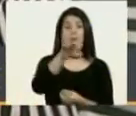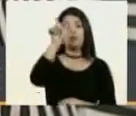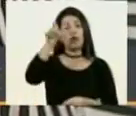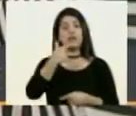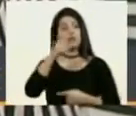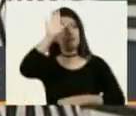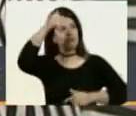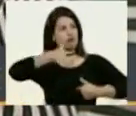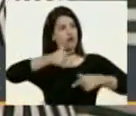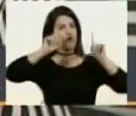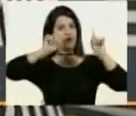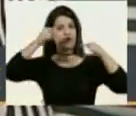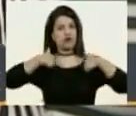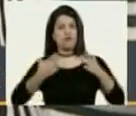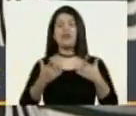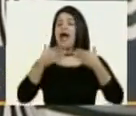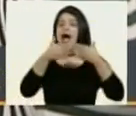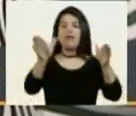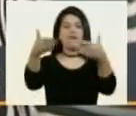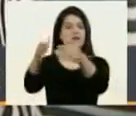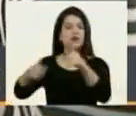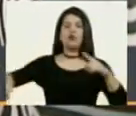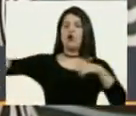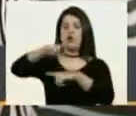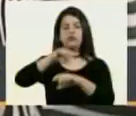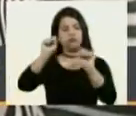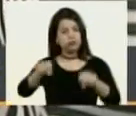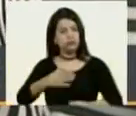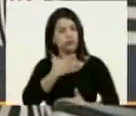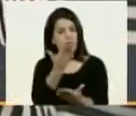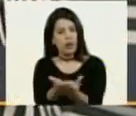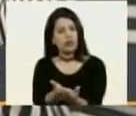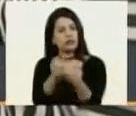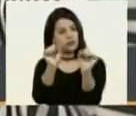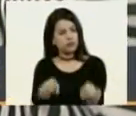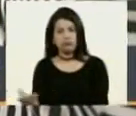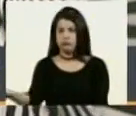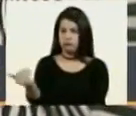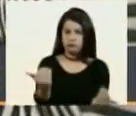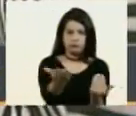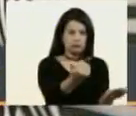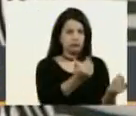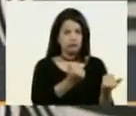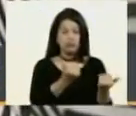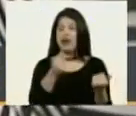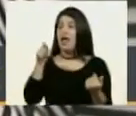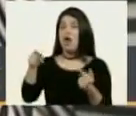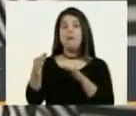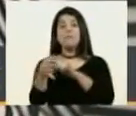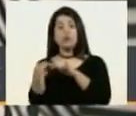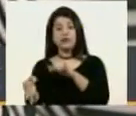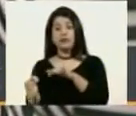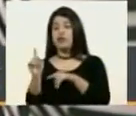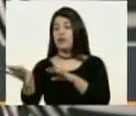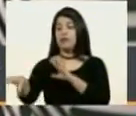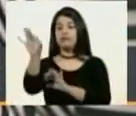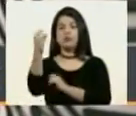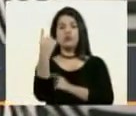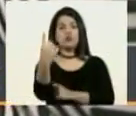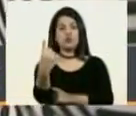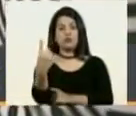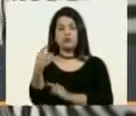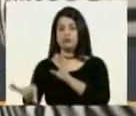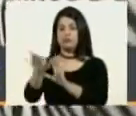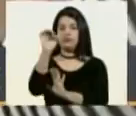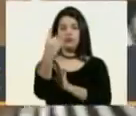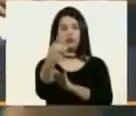Se van a abrir las puertas municipalmente, me explico. Cada municipio va a elegir un constituyente. Aquí chilla